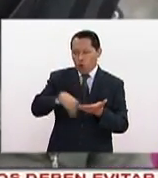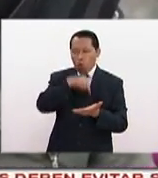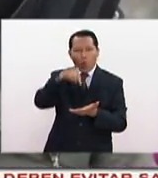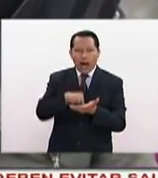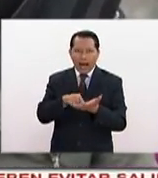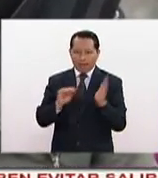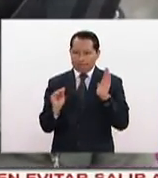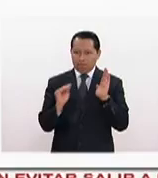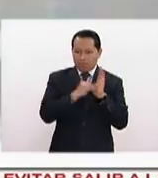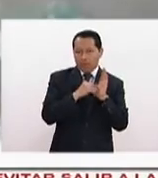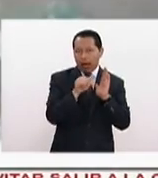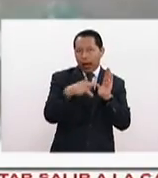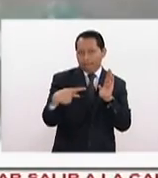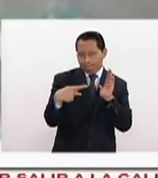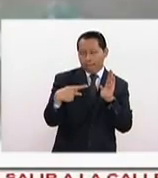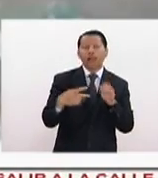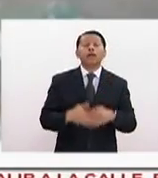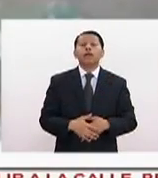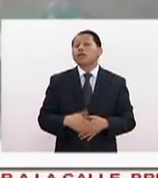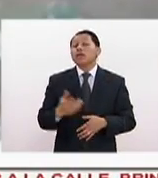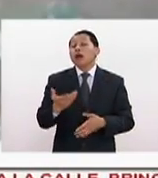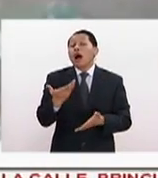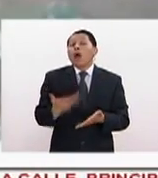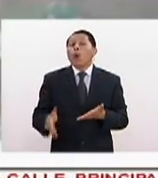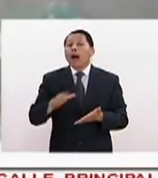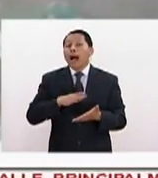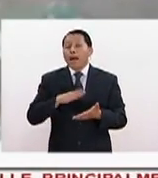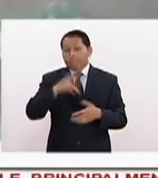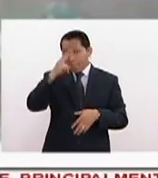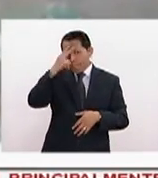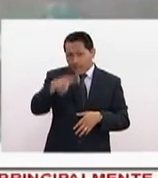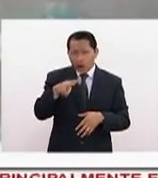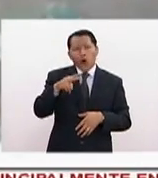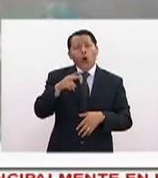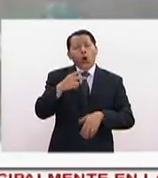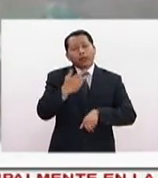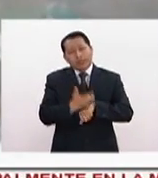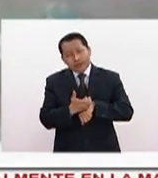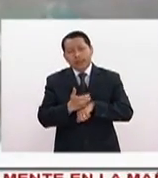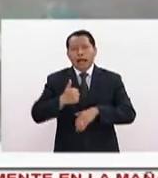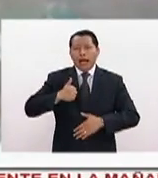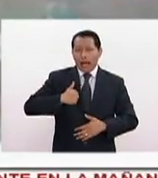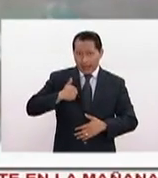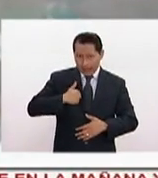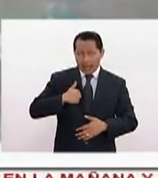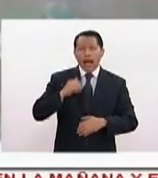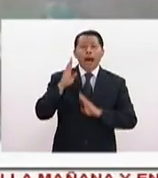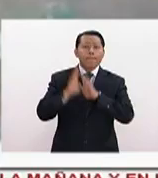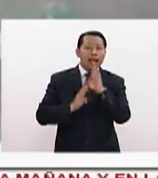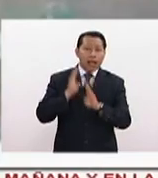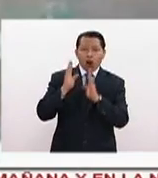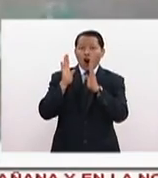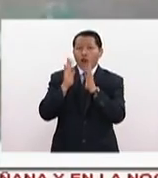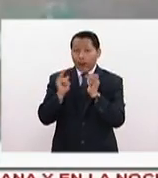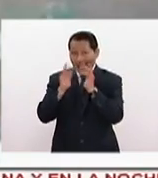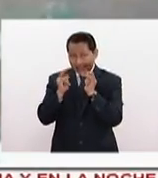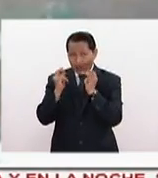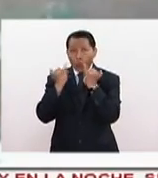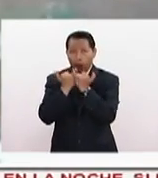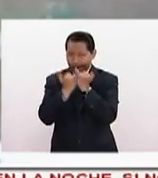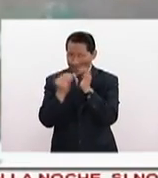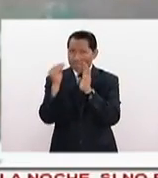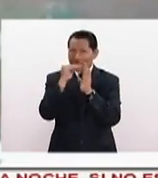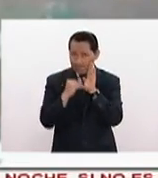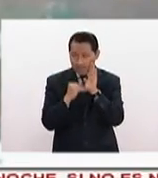es todo lo que tienes que hacer. Ahora tenemos productores de México, Estados Unidos, Canadá, Bélgica y Francia también. Así